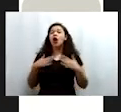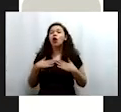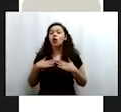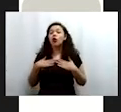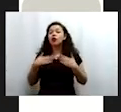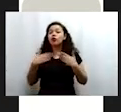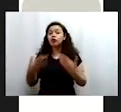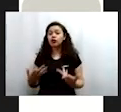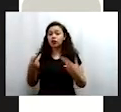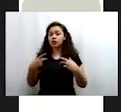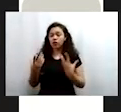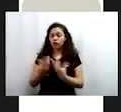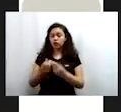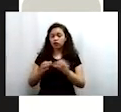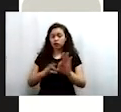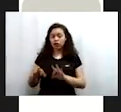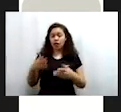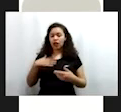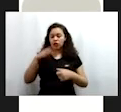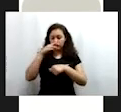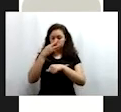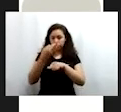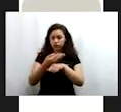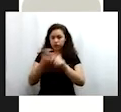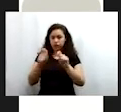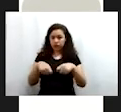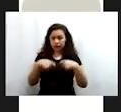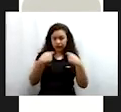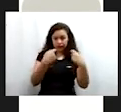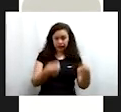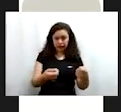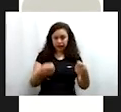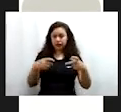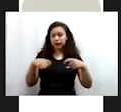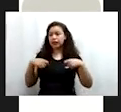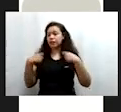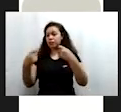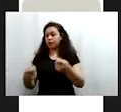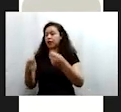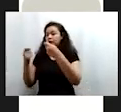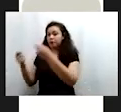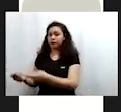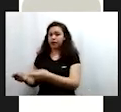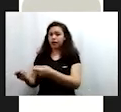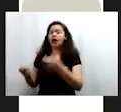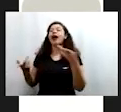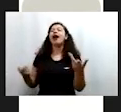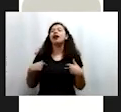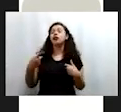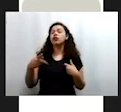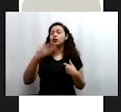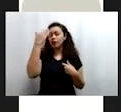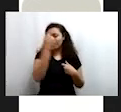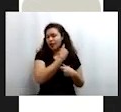en que al deslindar la responsabilidad a sus colaboradores, confía en el talento de